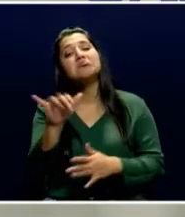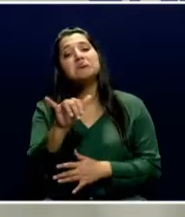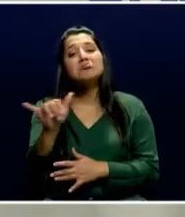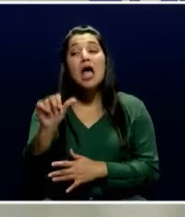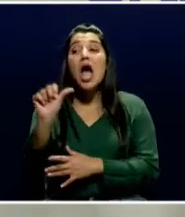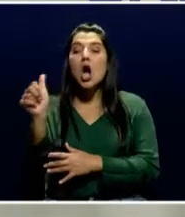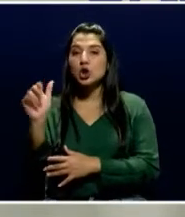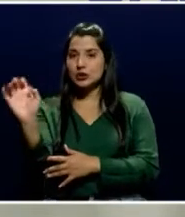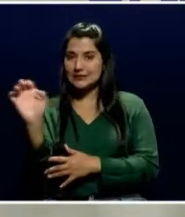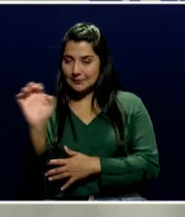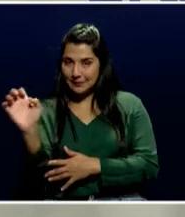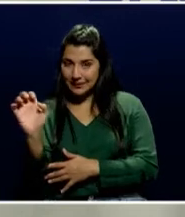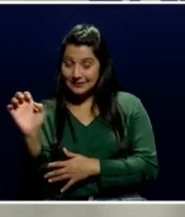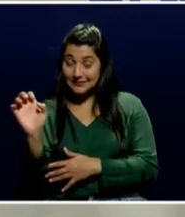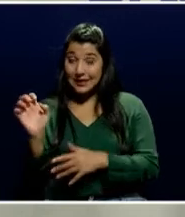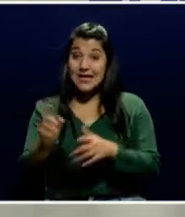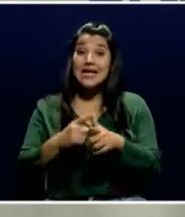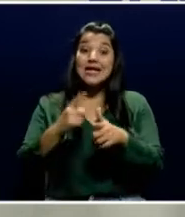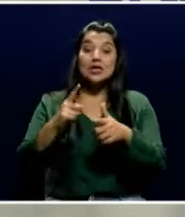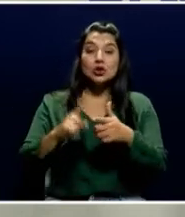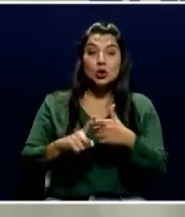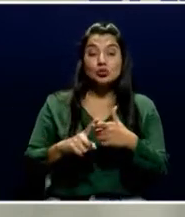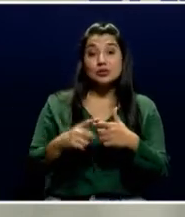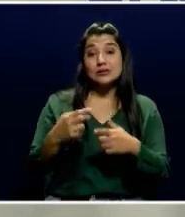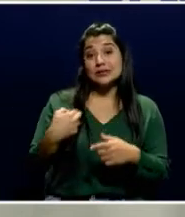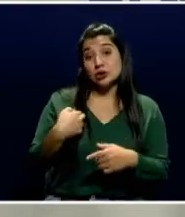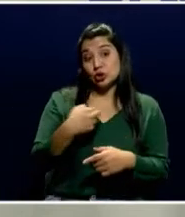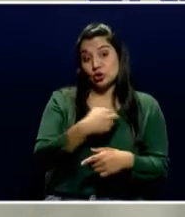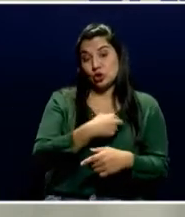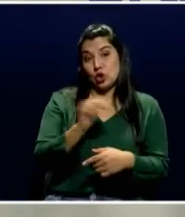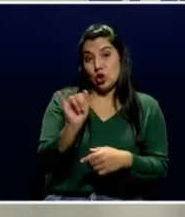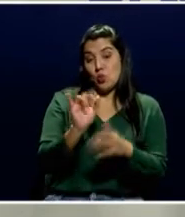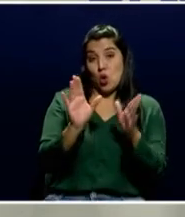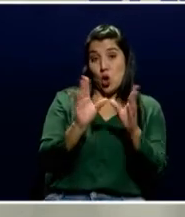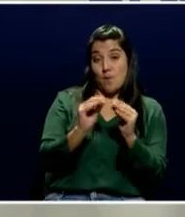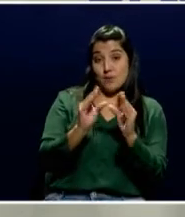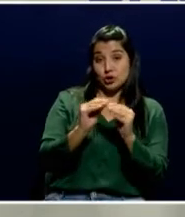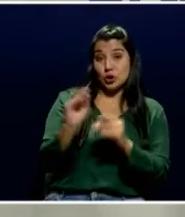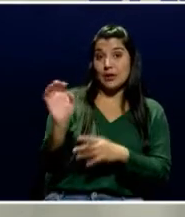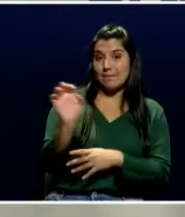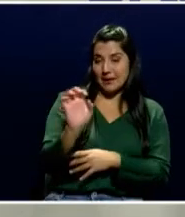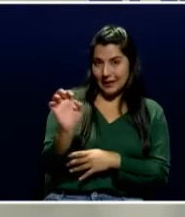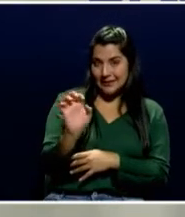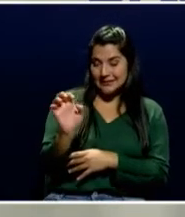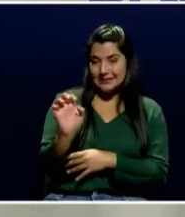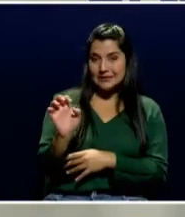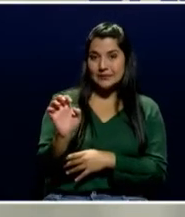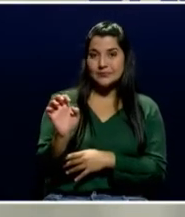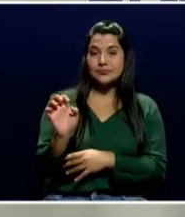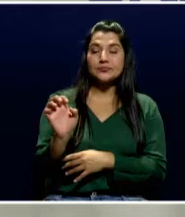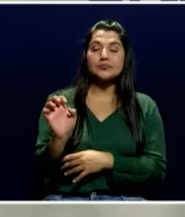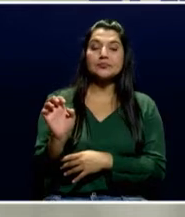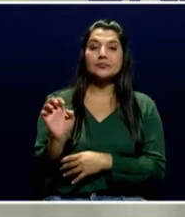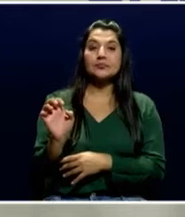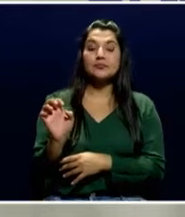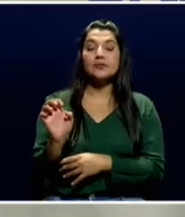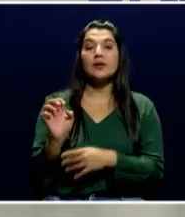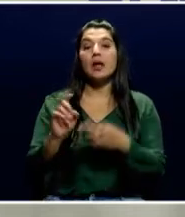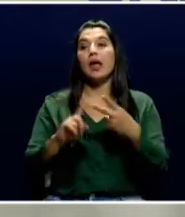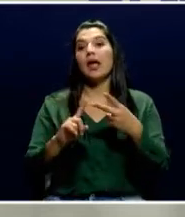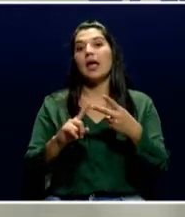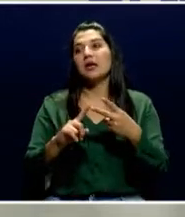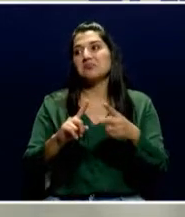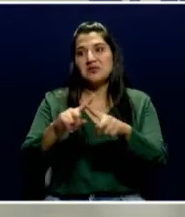tiene que hacer desde la posición que tiene, en este caso nosotros, los colaboradores y colaboradoras de la Comisión de Emergencia, de